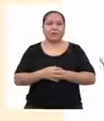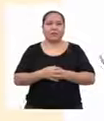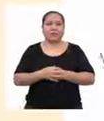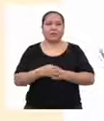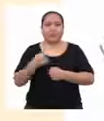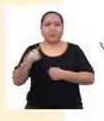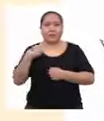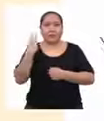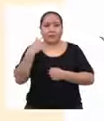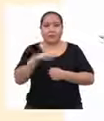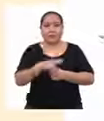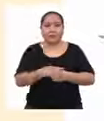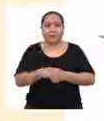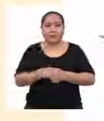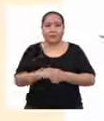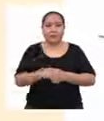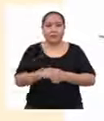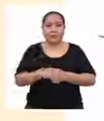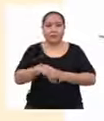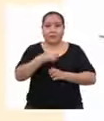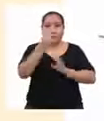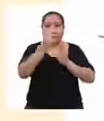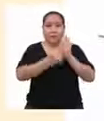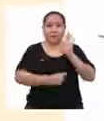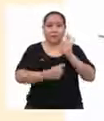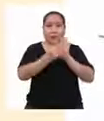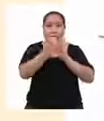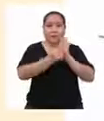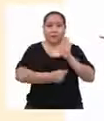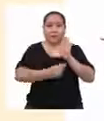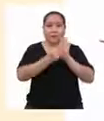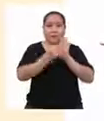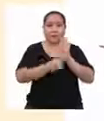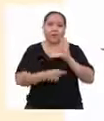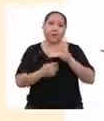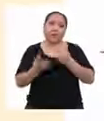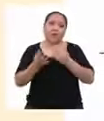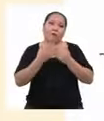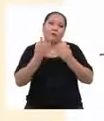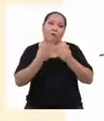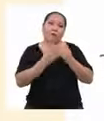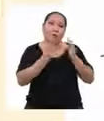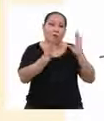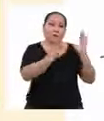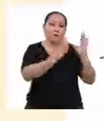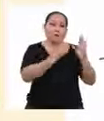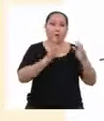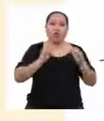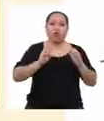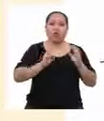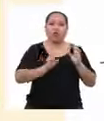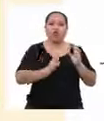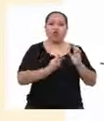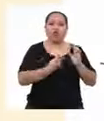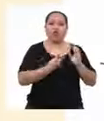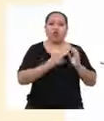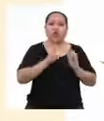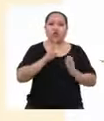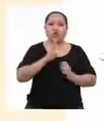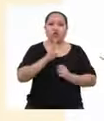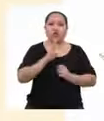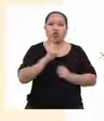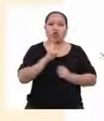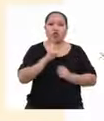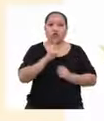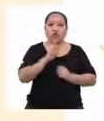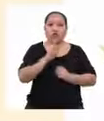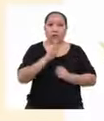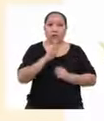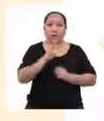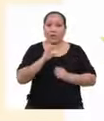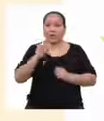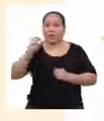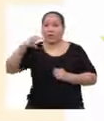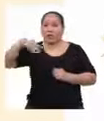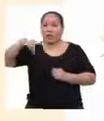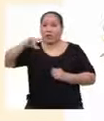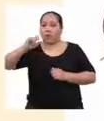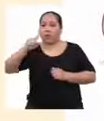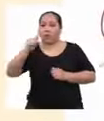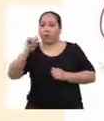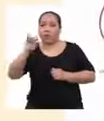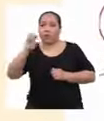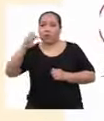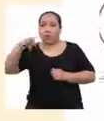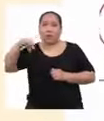pantalla, los gráficos de barras pueden ser simples, dobles y múltiples. Y las